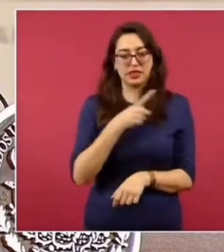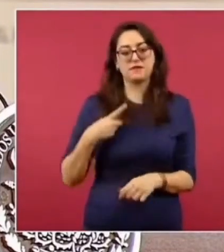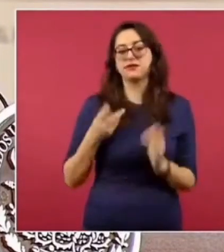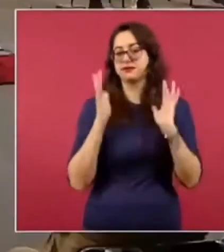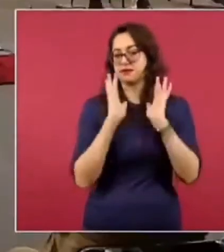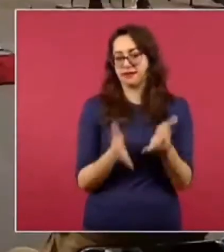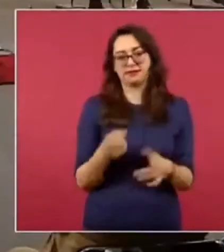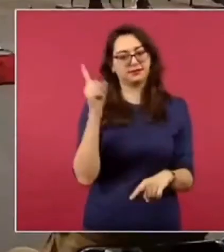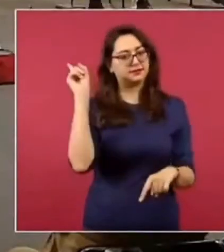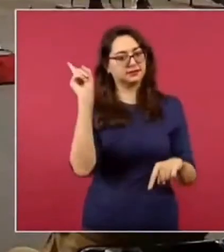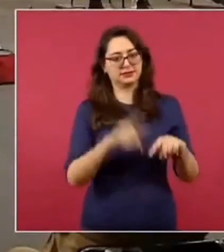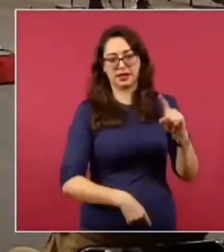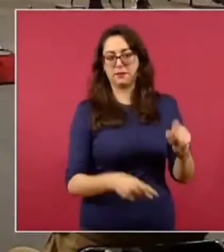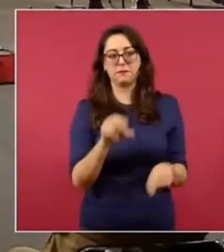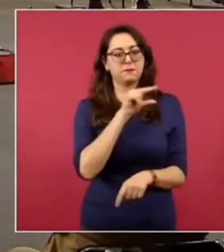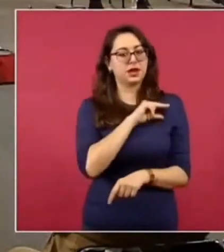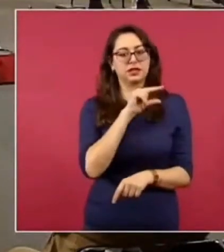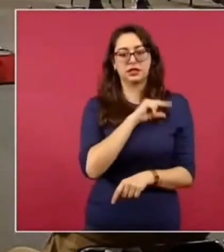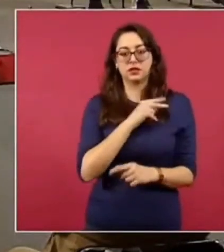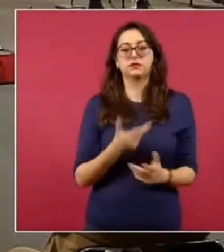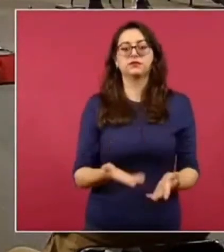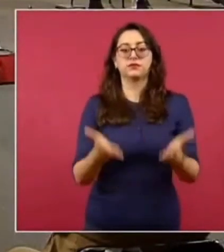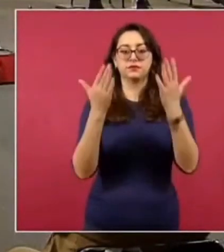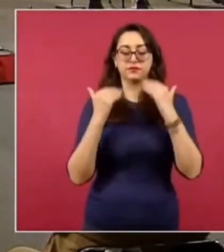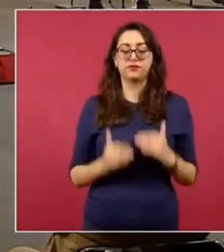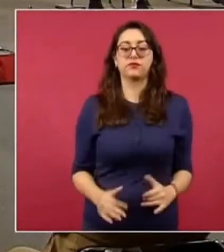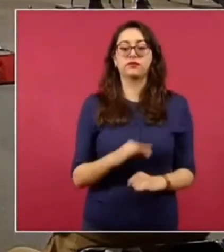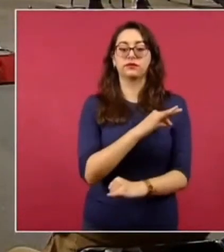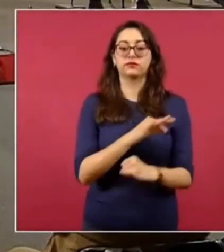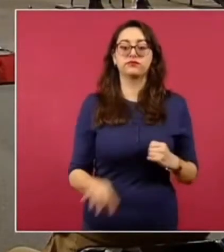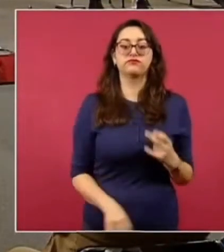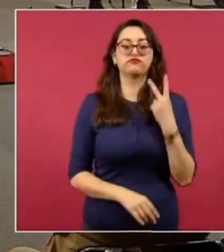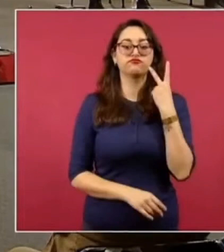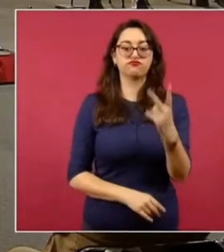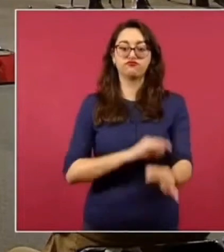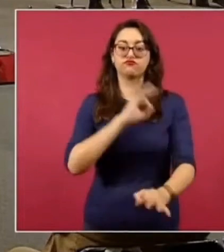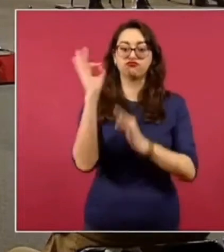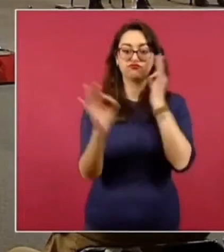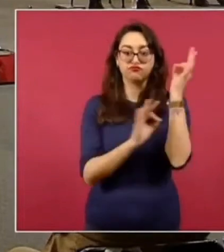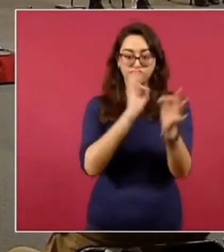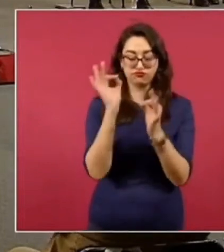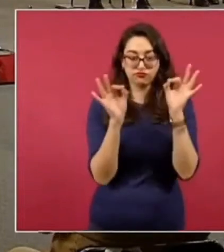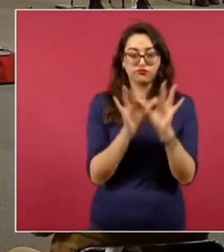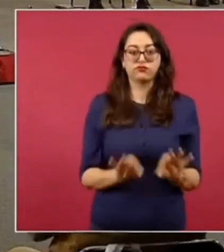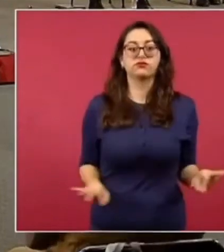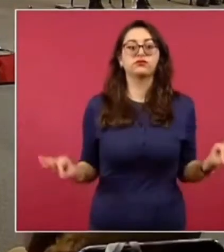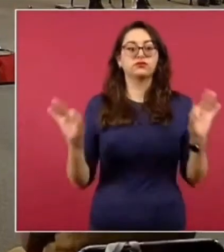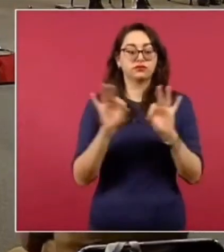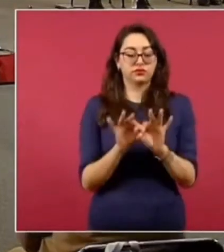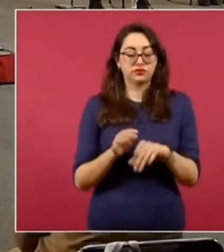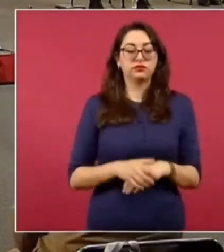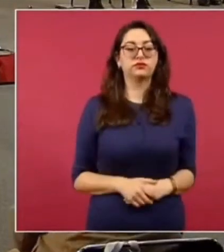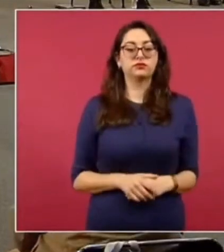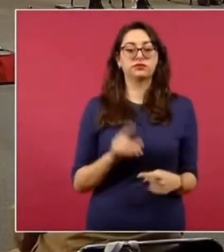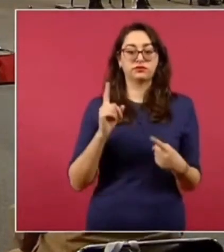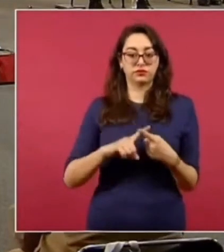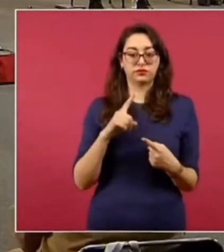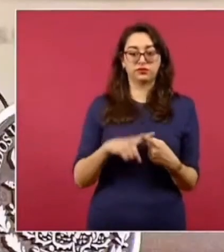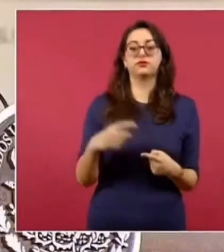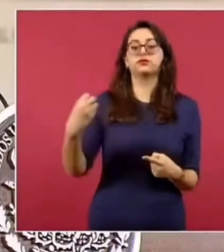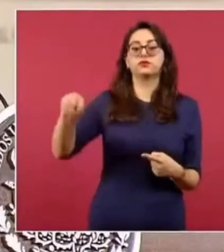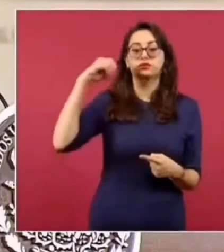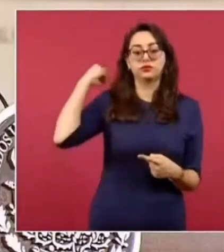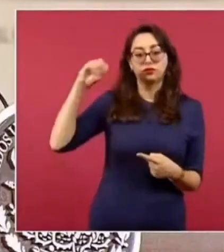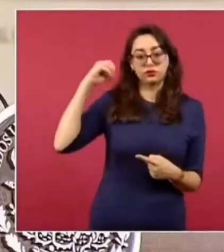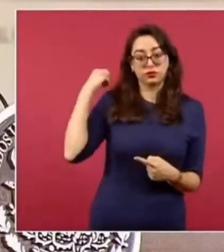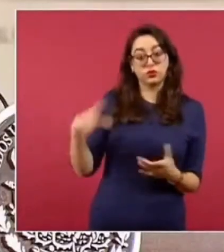anticipada. Finalmente, tenemos 2 noticias importantes de estados en donde estamos empezando. Una en Oaxaca, donde se